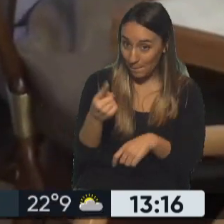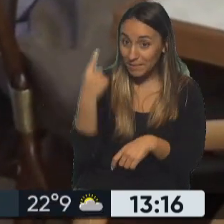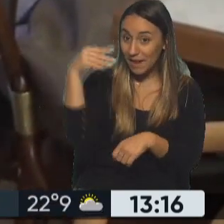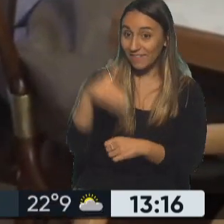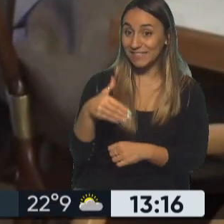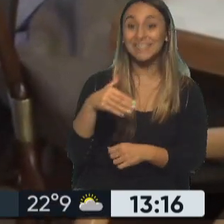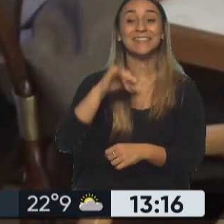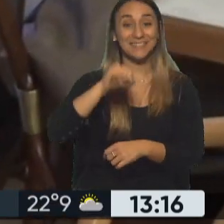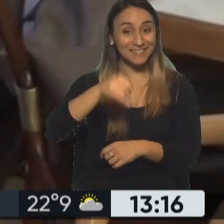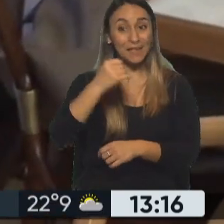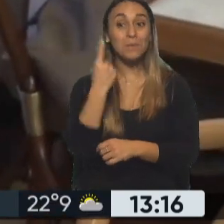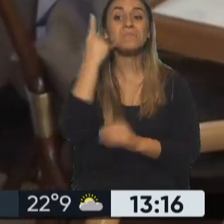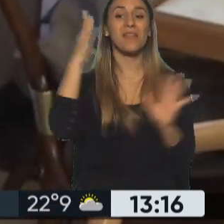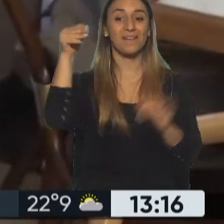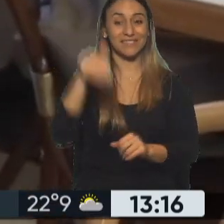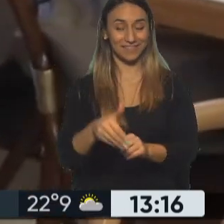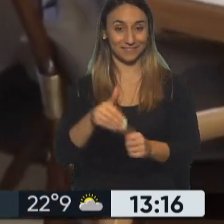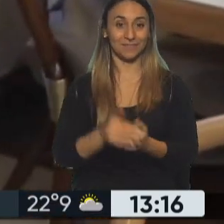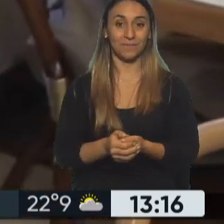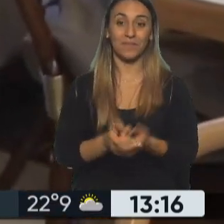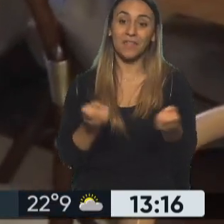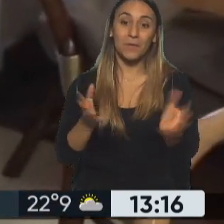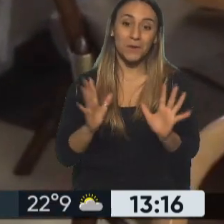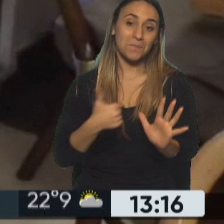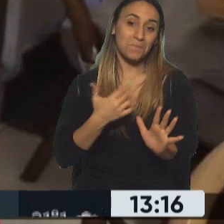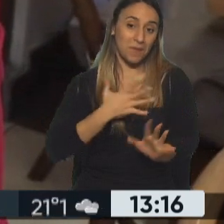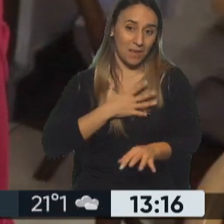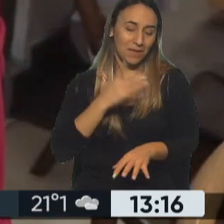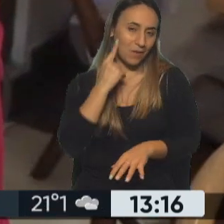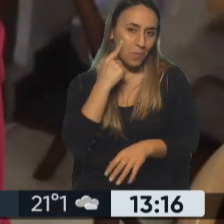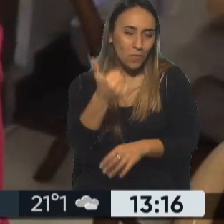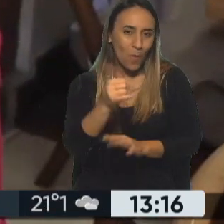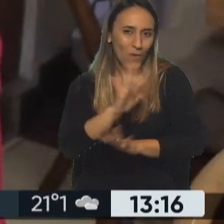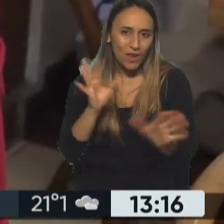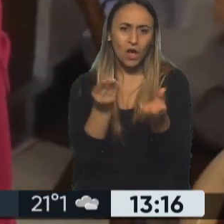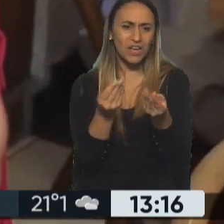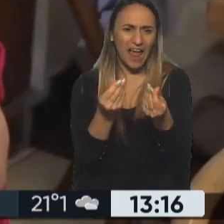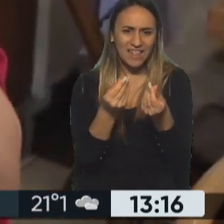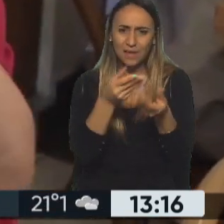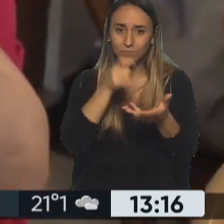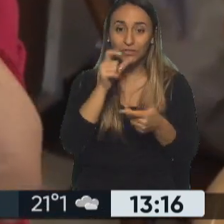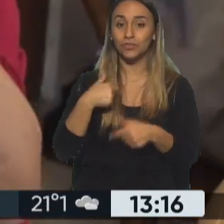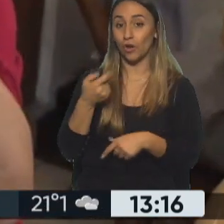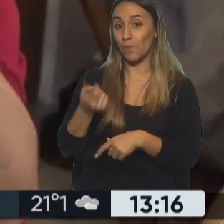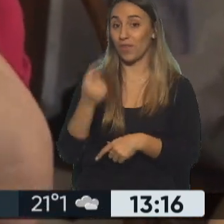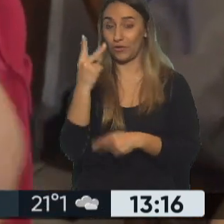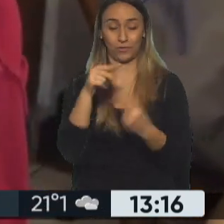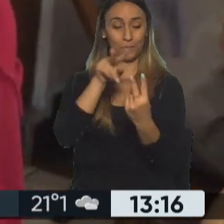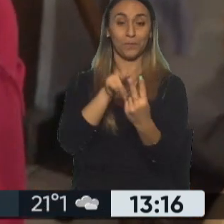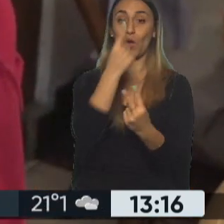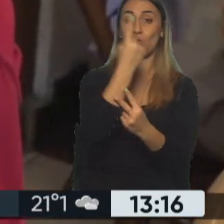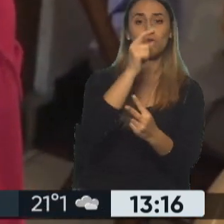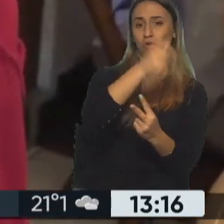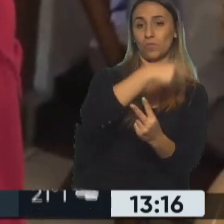venís Entonces es la primera vez que vengo así que bueno me pareció genial todo de calidad este me pedí dos uno simple dos